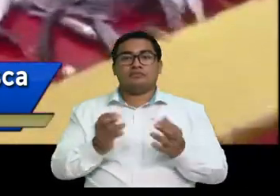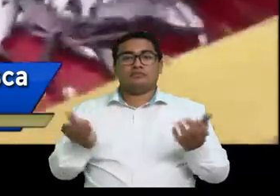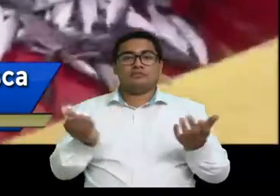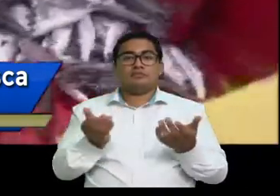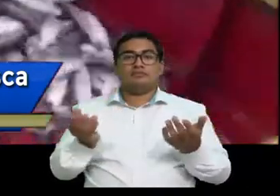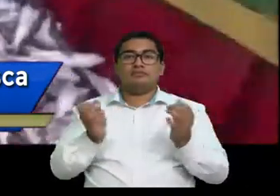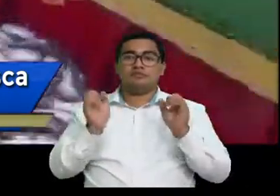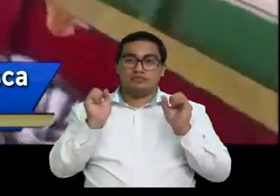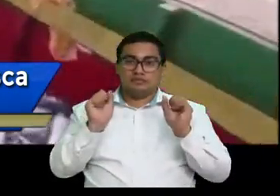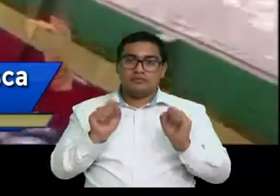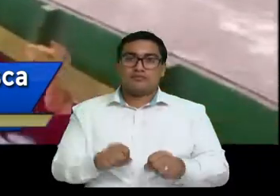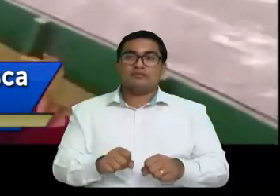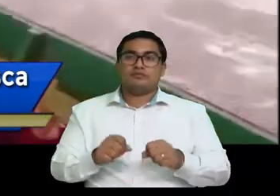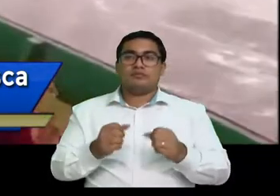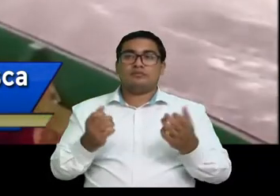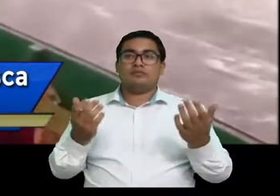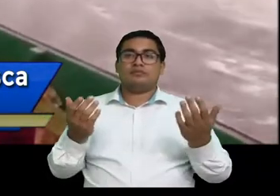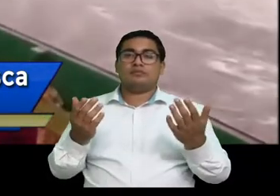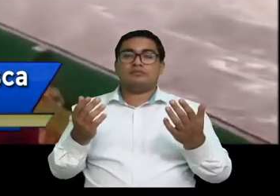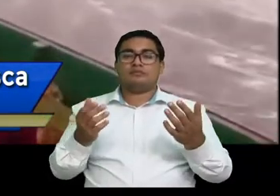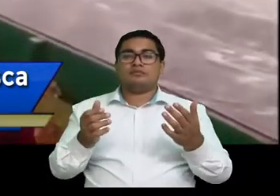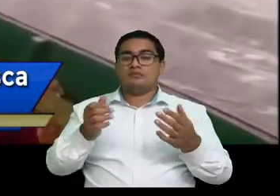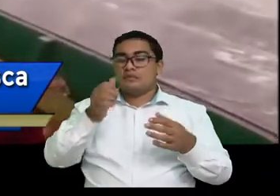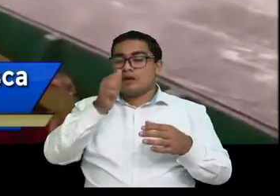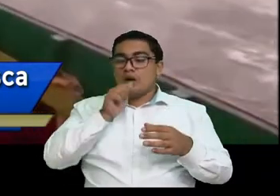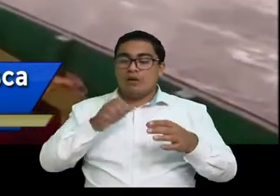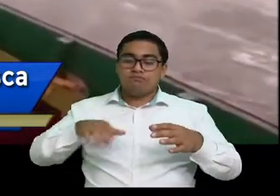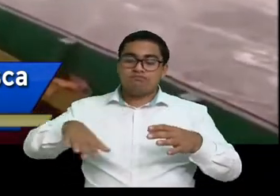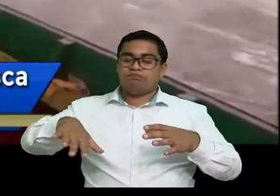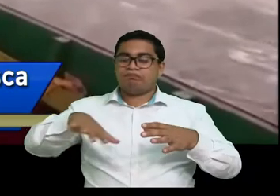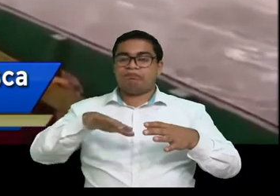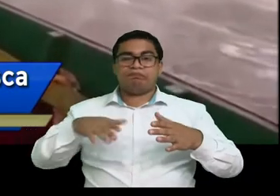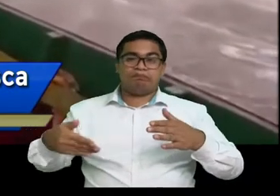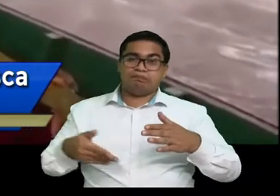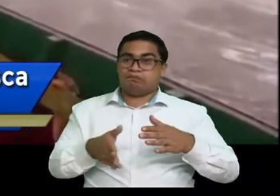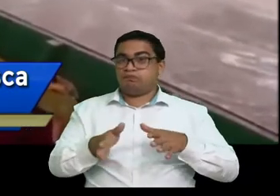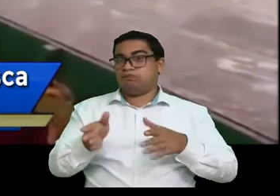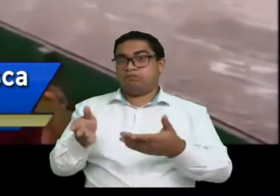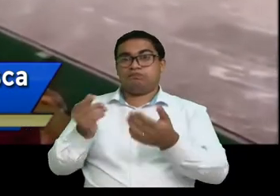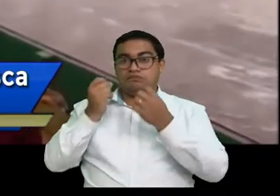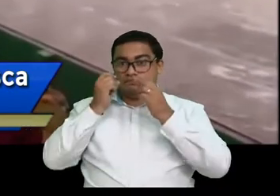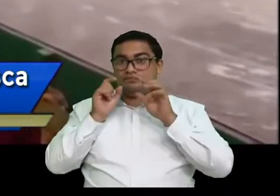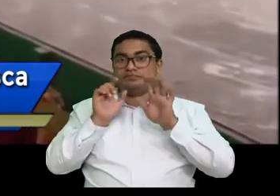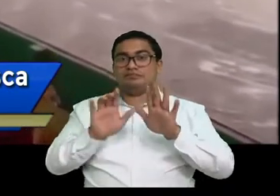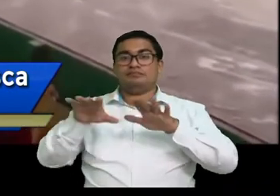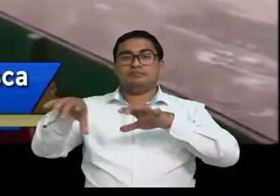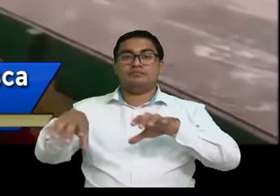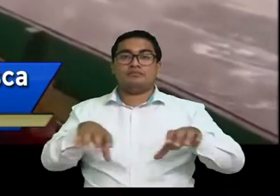para cambiar la acuicultura y que sea una actividad